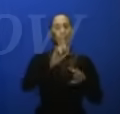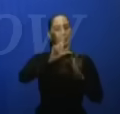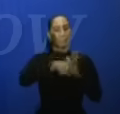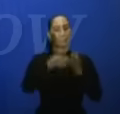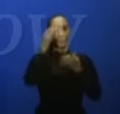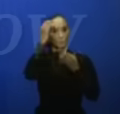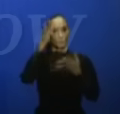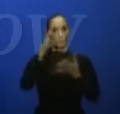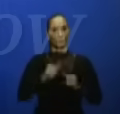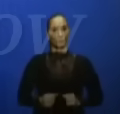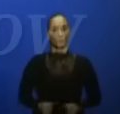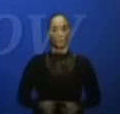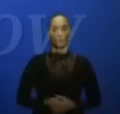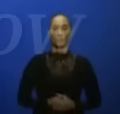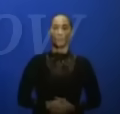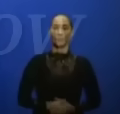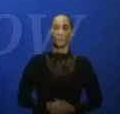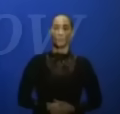se sabrá.